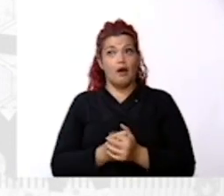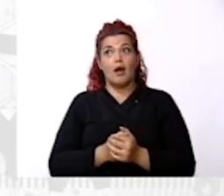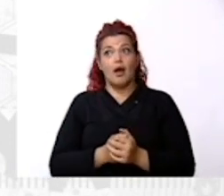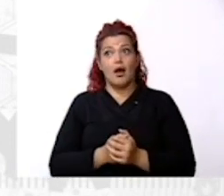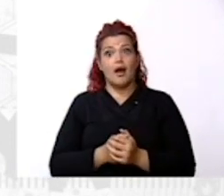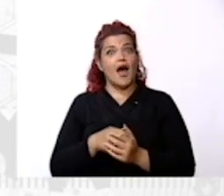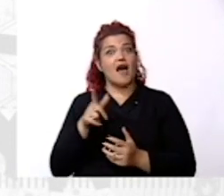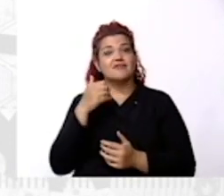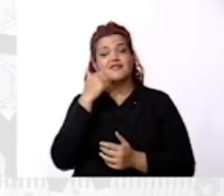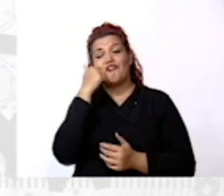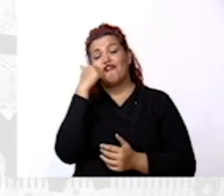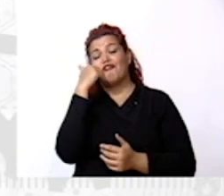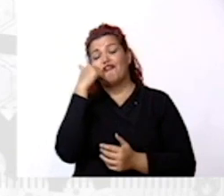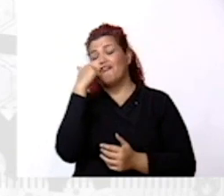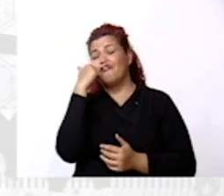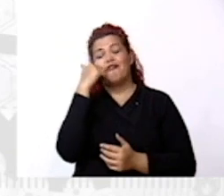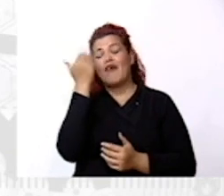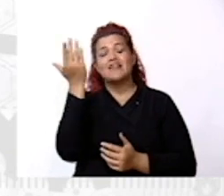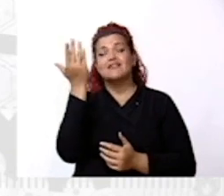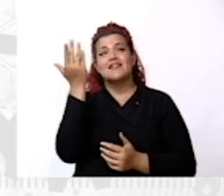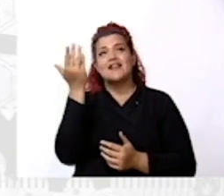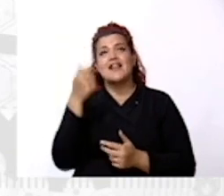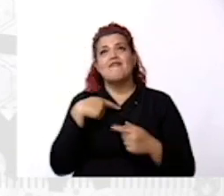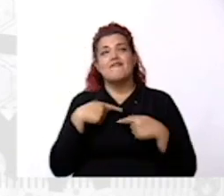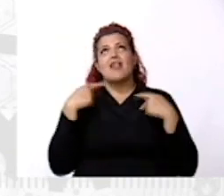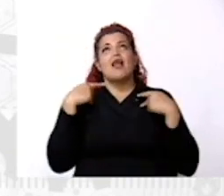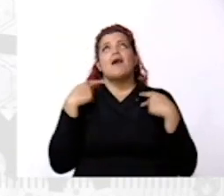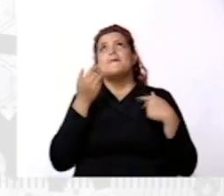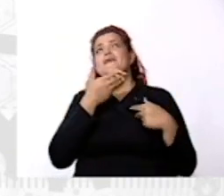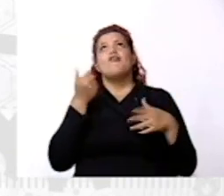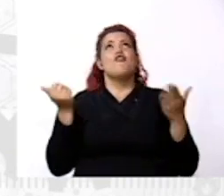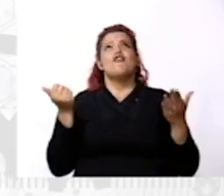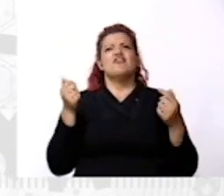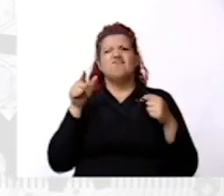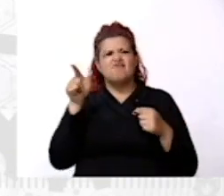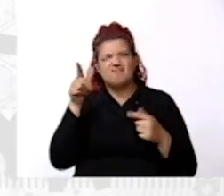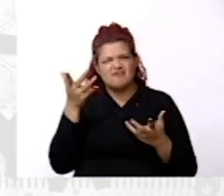Nos ha facilitado muchísimo la vida. ¿Ven? Una